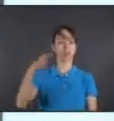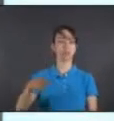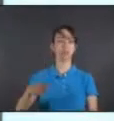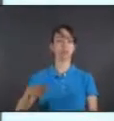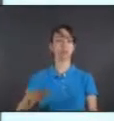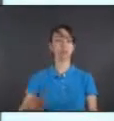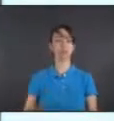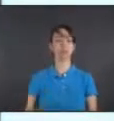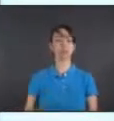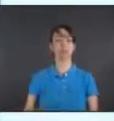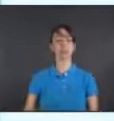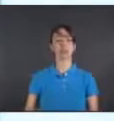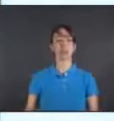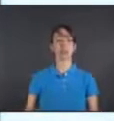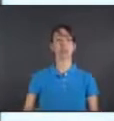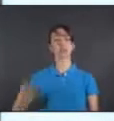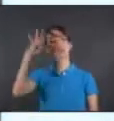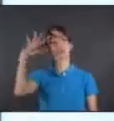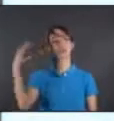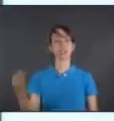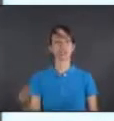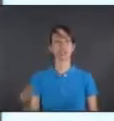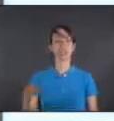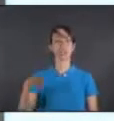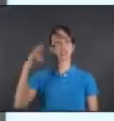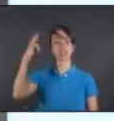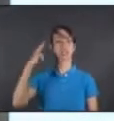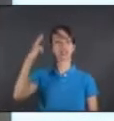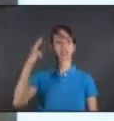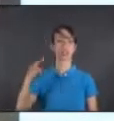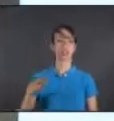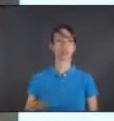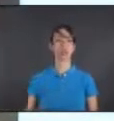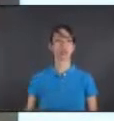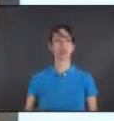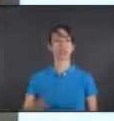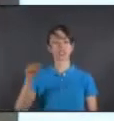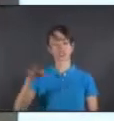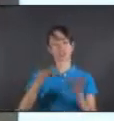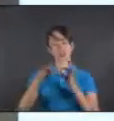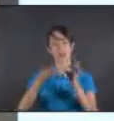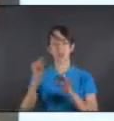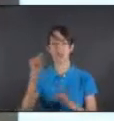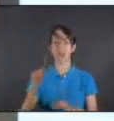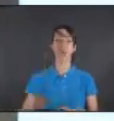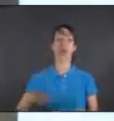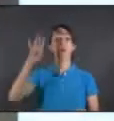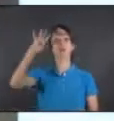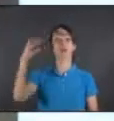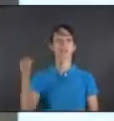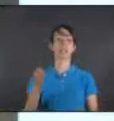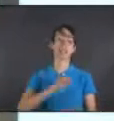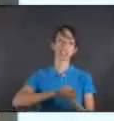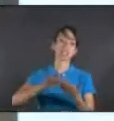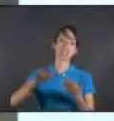puerta dimensional. Esta puerta dimensional nos eleva a